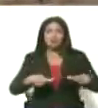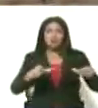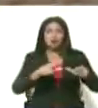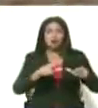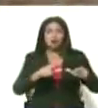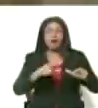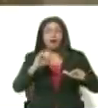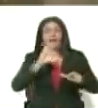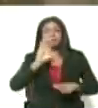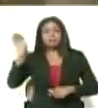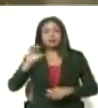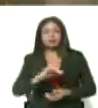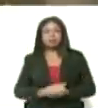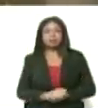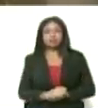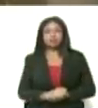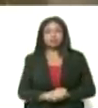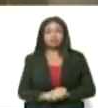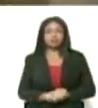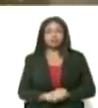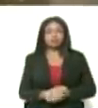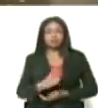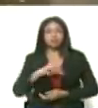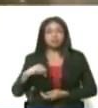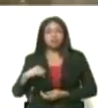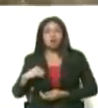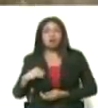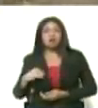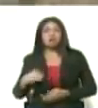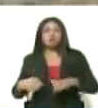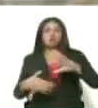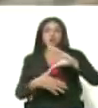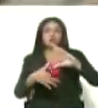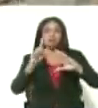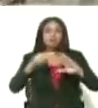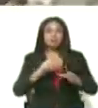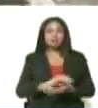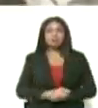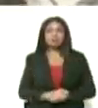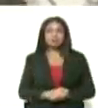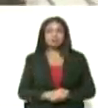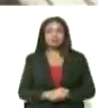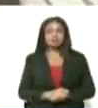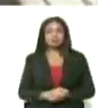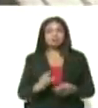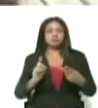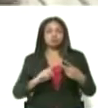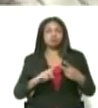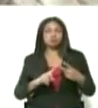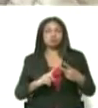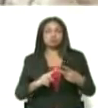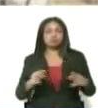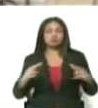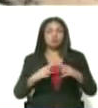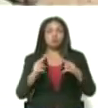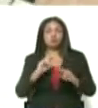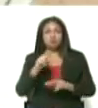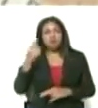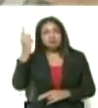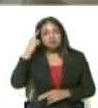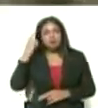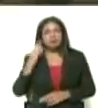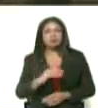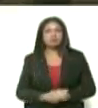este país de nuestro continente. En segundo lugar se encuentra, como ustedes bien